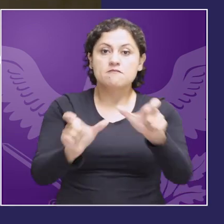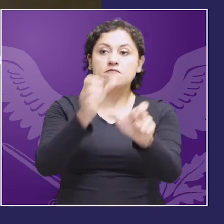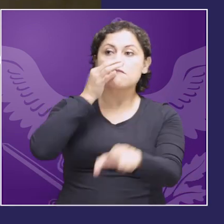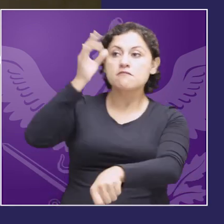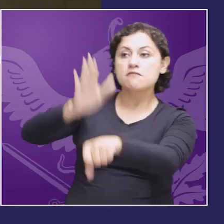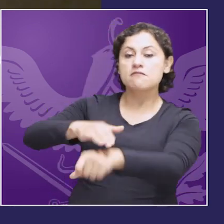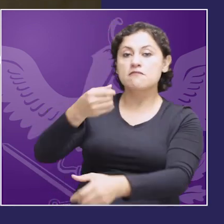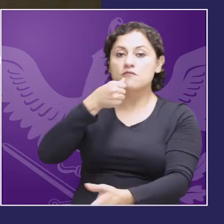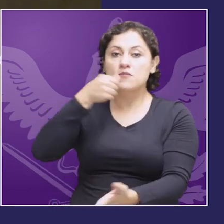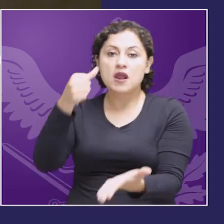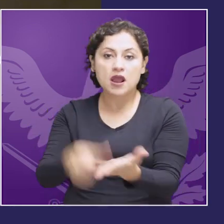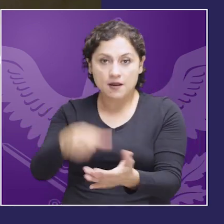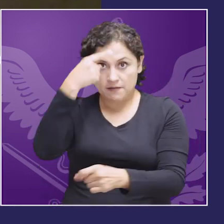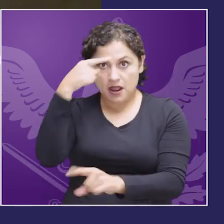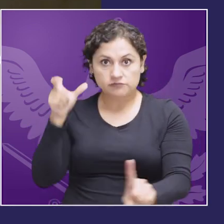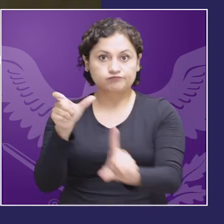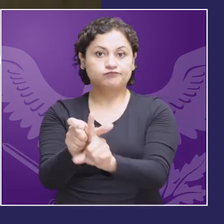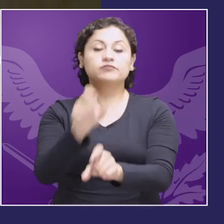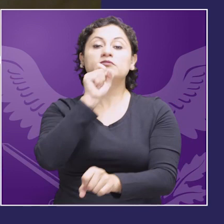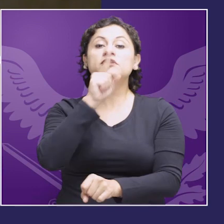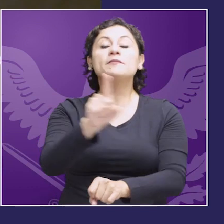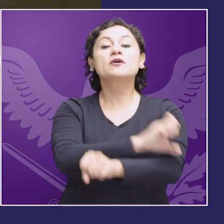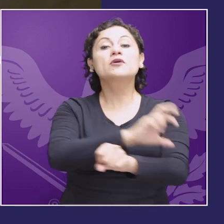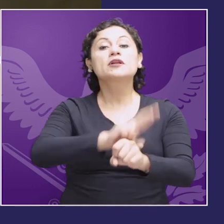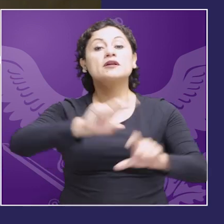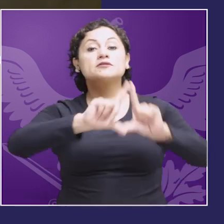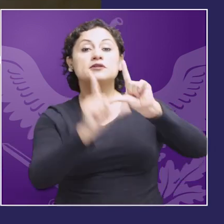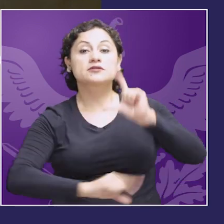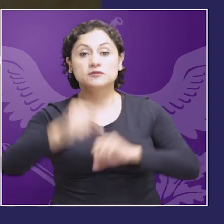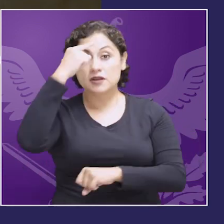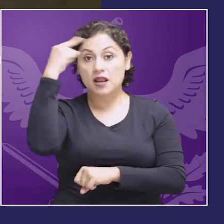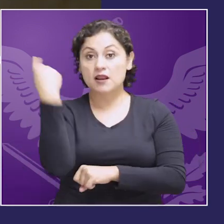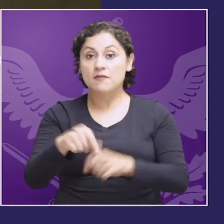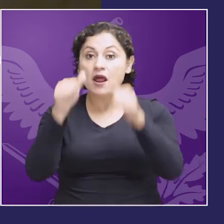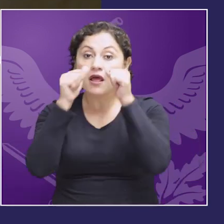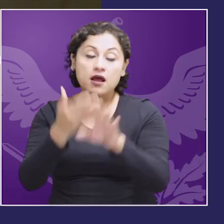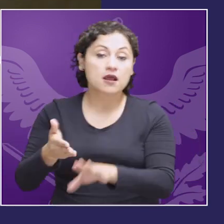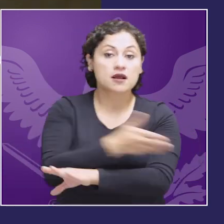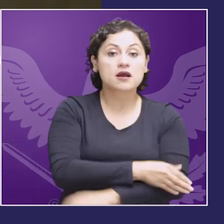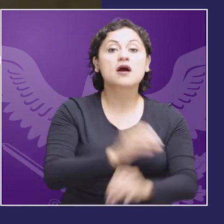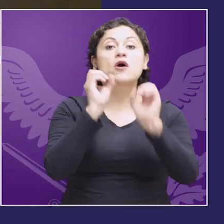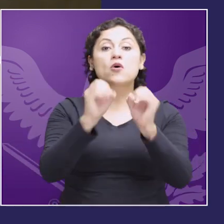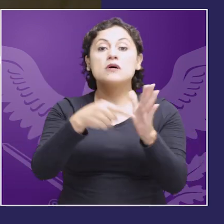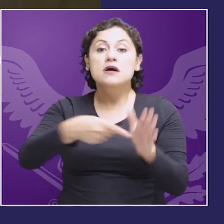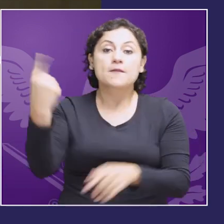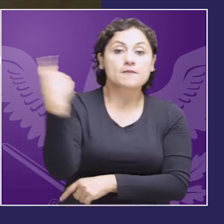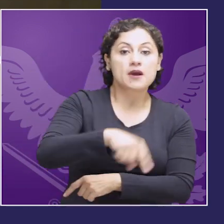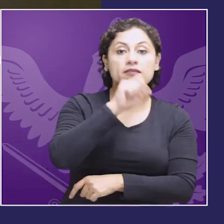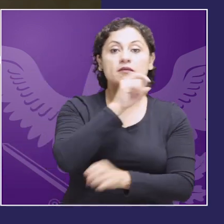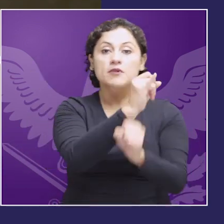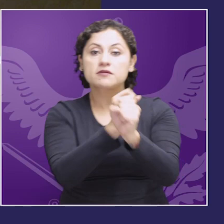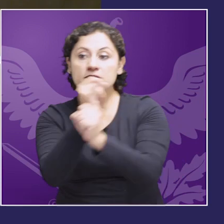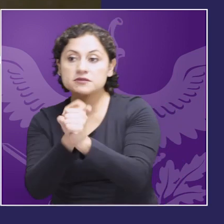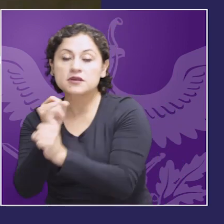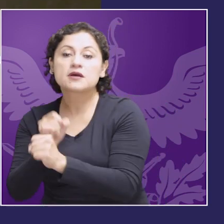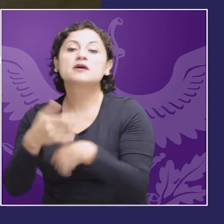establece también un programa de refugios, establece la figura de las órdenes de protección, establece un sistema de coordinación nacional